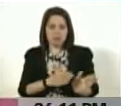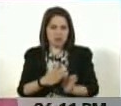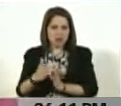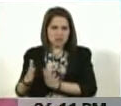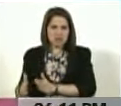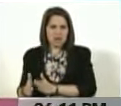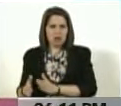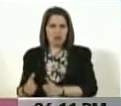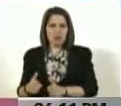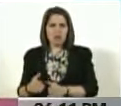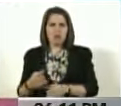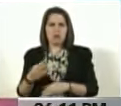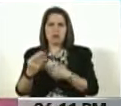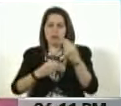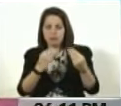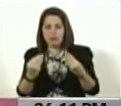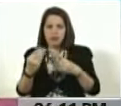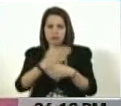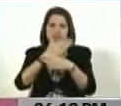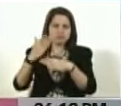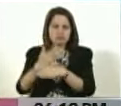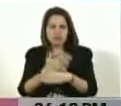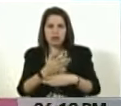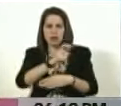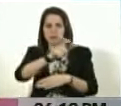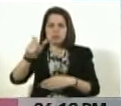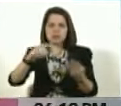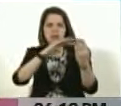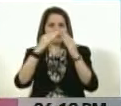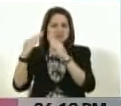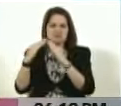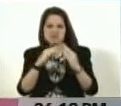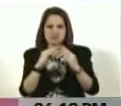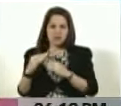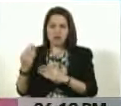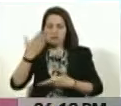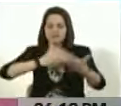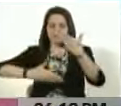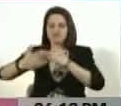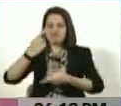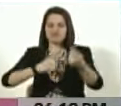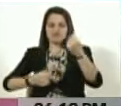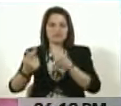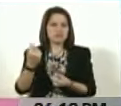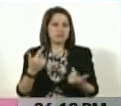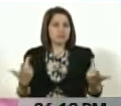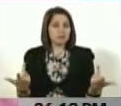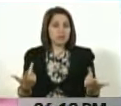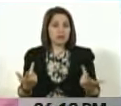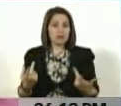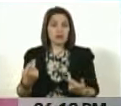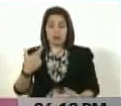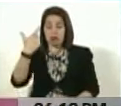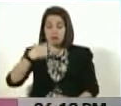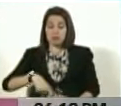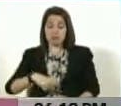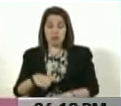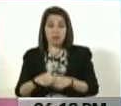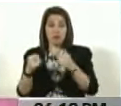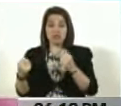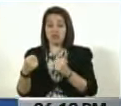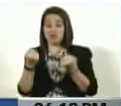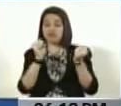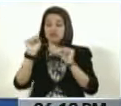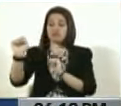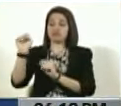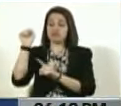para comulgar con nuestros vecinos y vecinas. No el pan como mercancía para el lucro personal. Esa es la gran diferencia entre estos panaderos que defienden la MUS, que